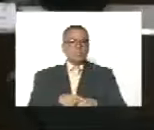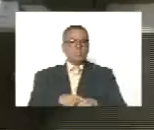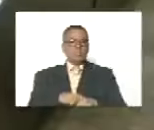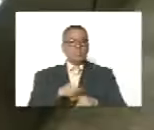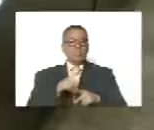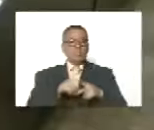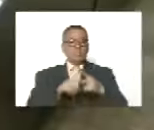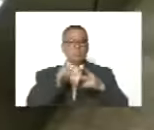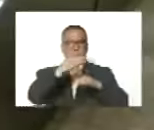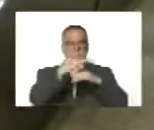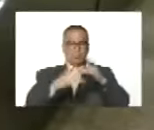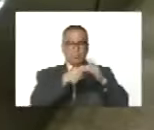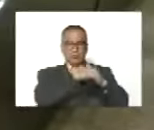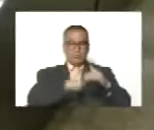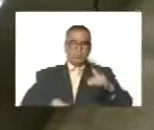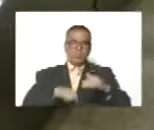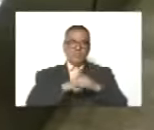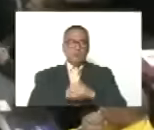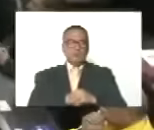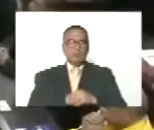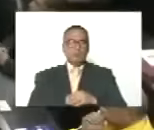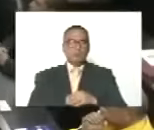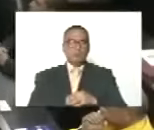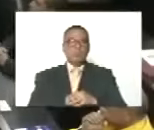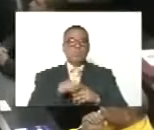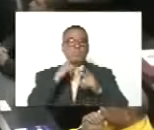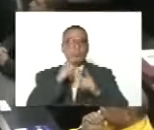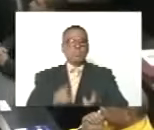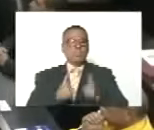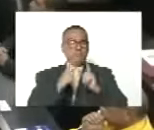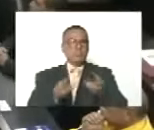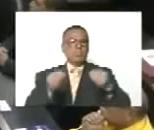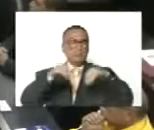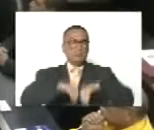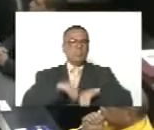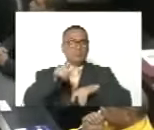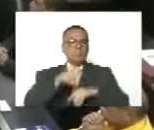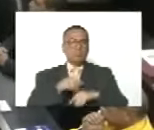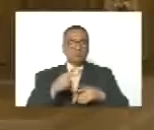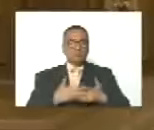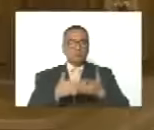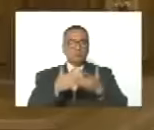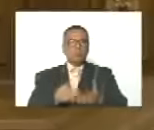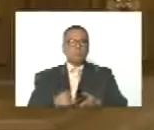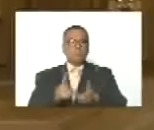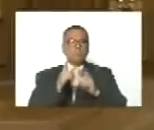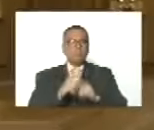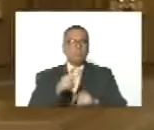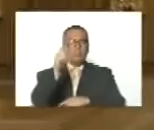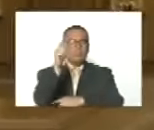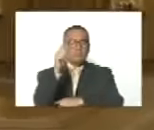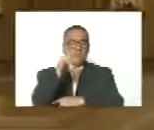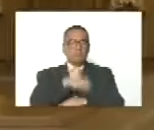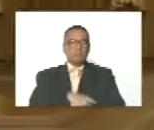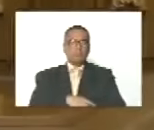Compañera segunda vicepresidencia, pido permiso para leer el acuerdo. Adelante, diputado.